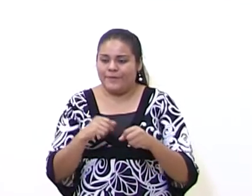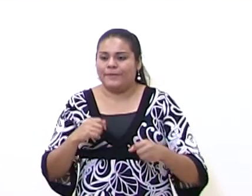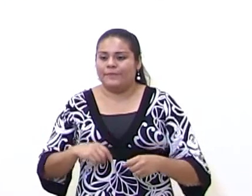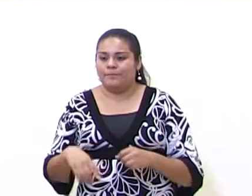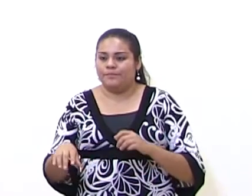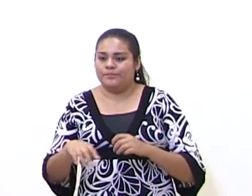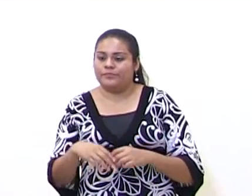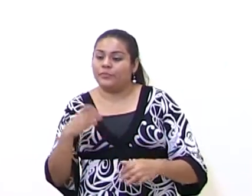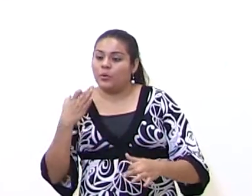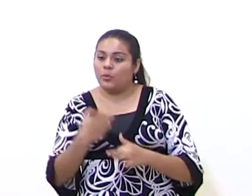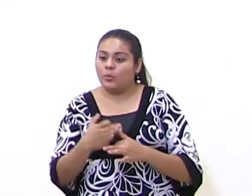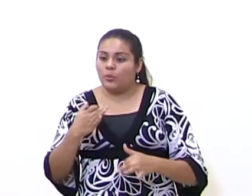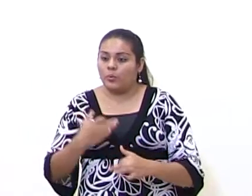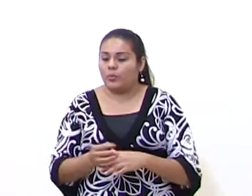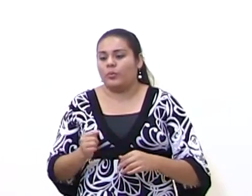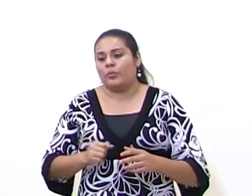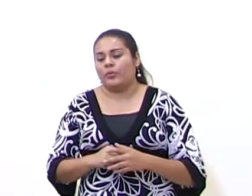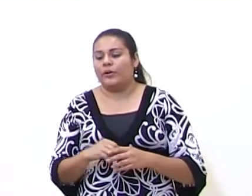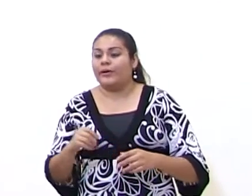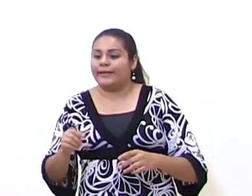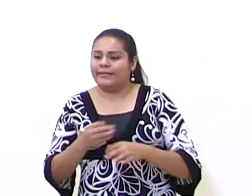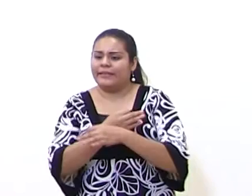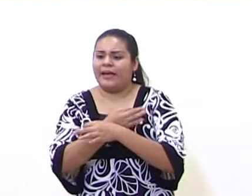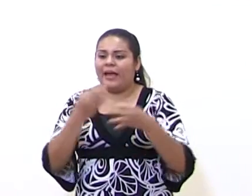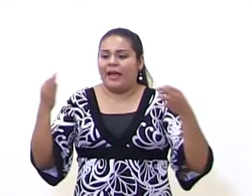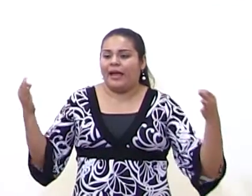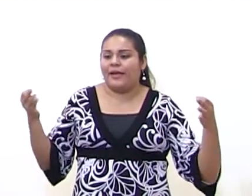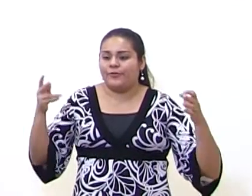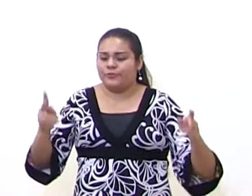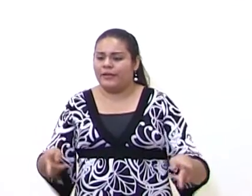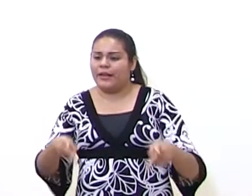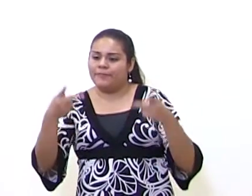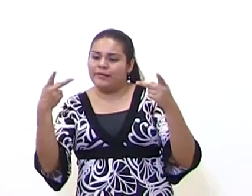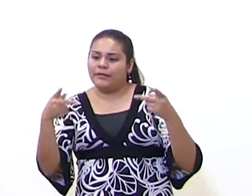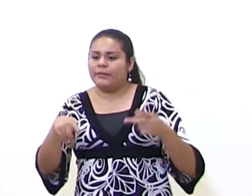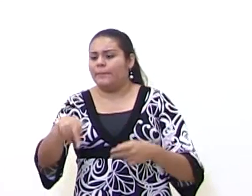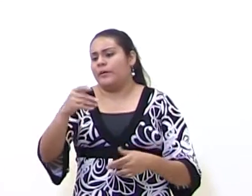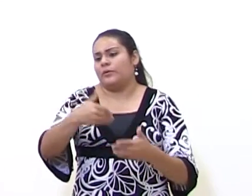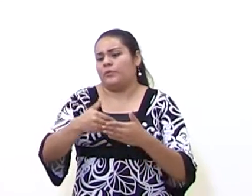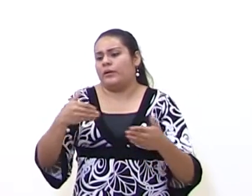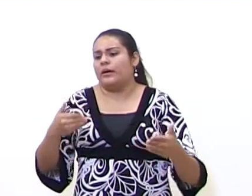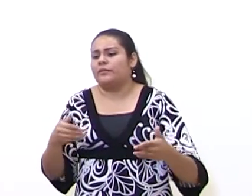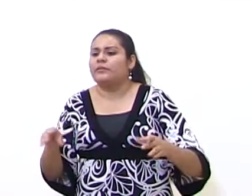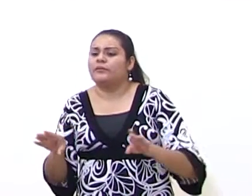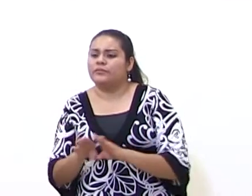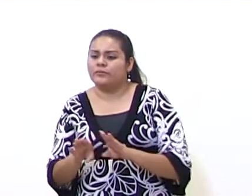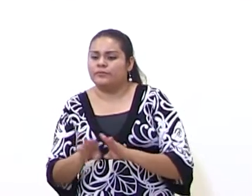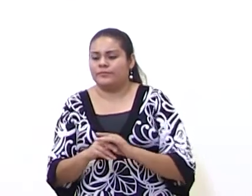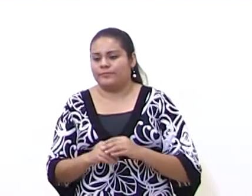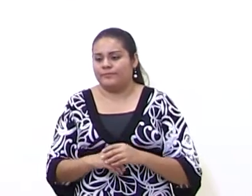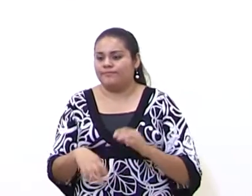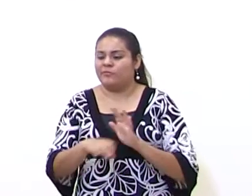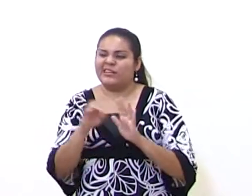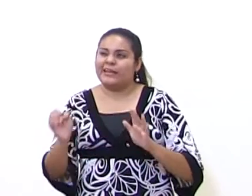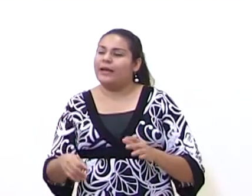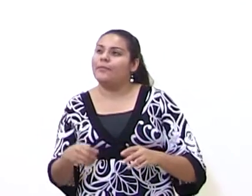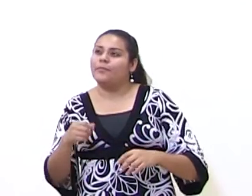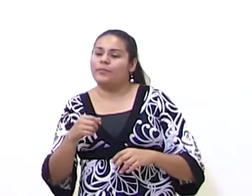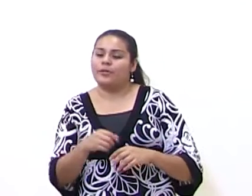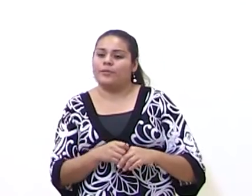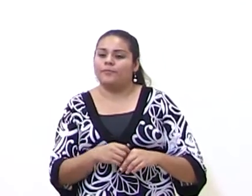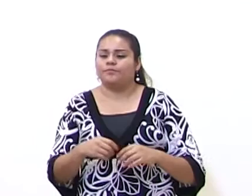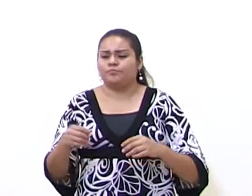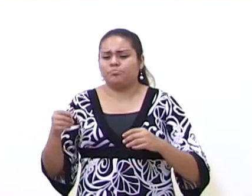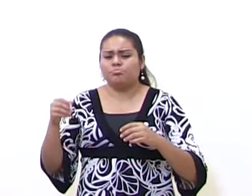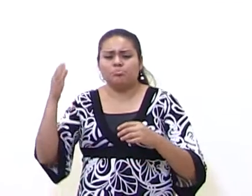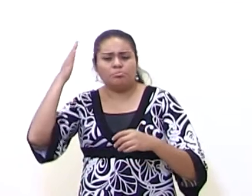producido con elementos naturales, como lo es la grana cochinilla. ¿Qué es la grana cochinilla? Es un